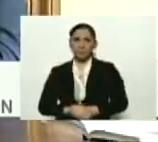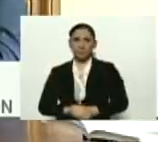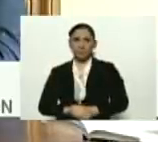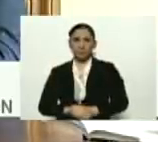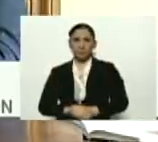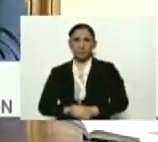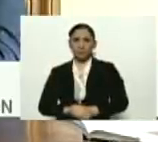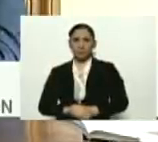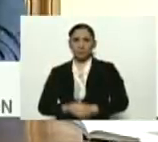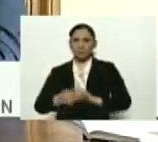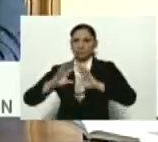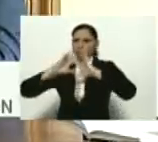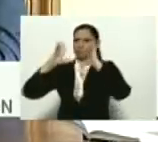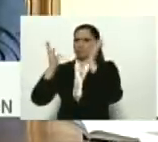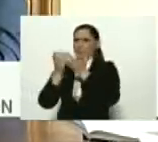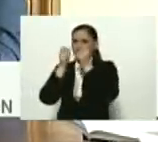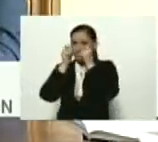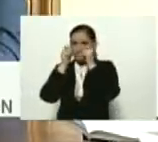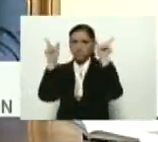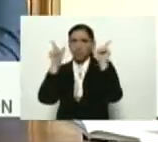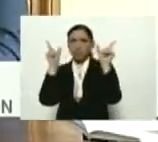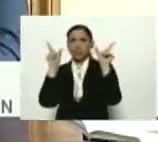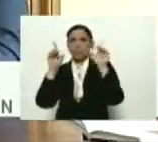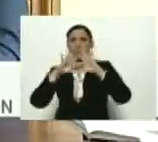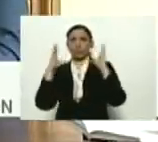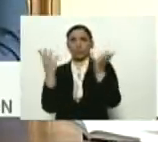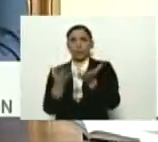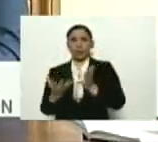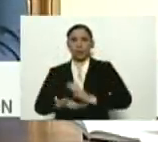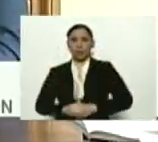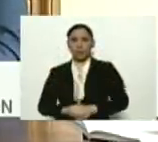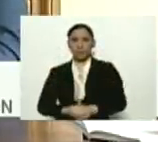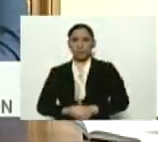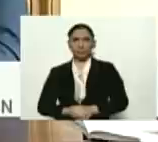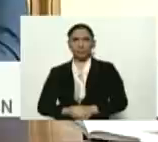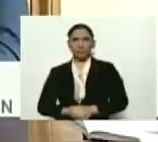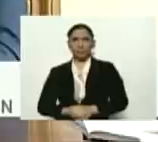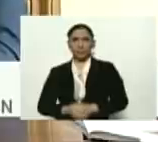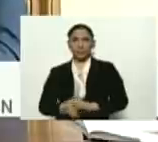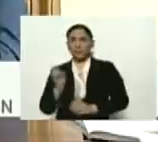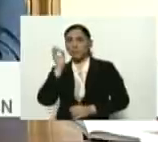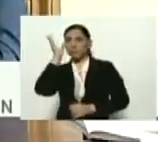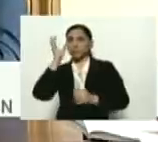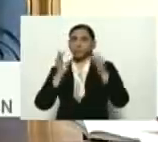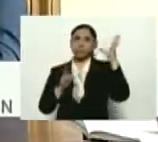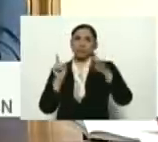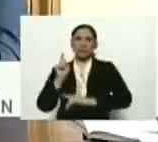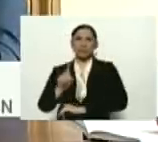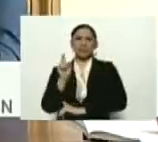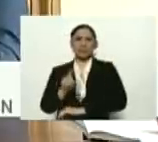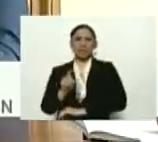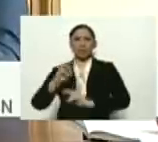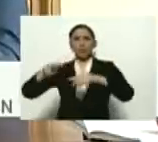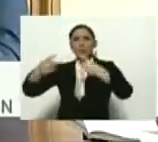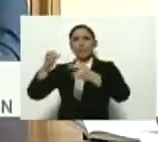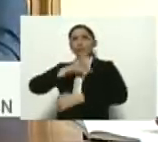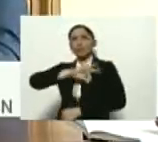una causa mundial, un despertar mundial, ha surgido la necesidad de una nueva